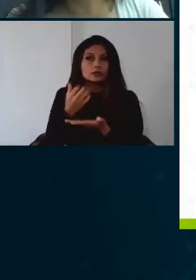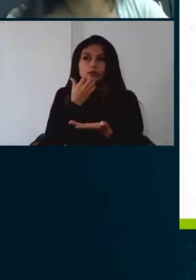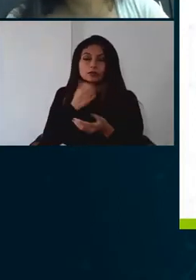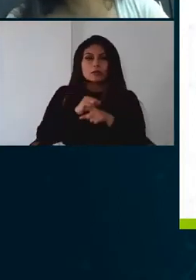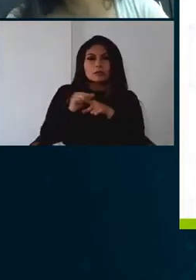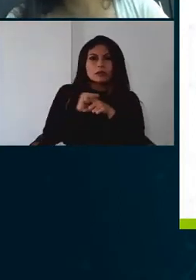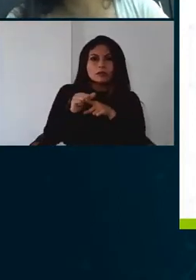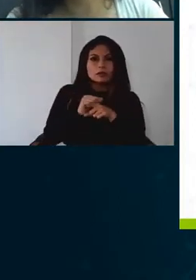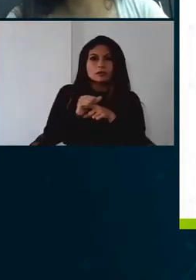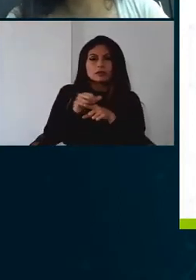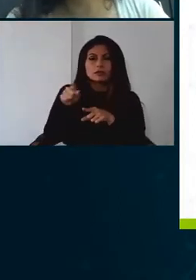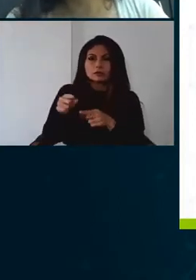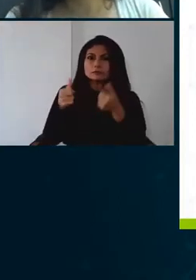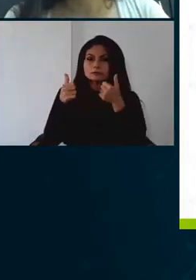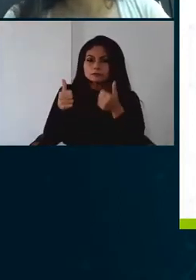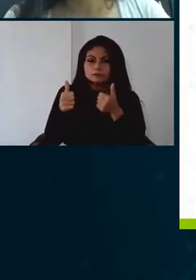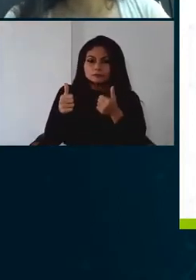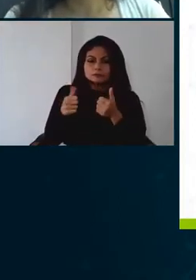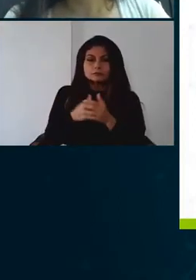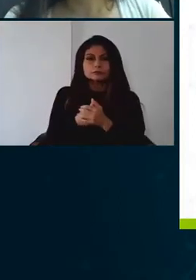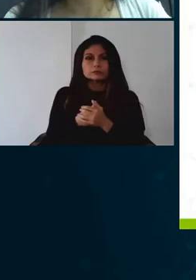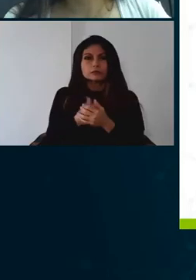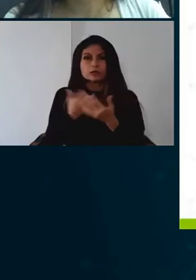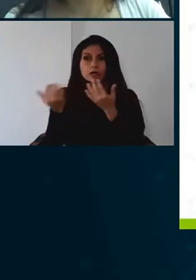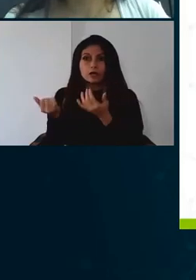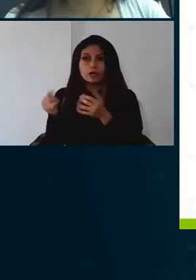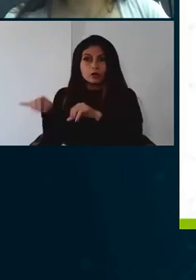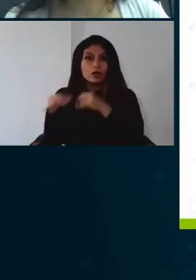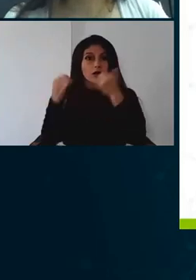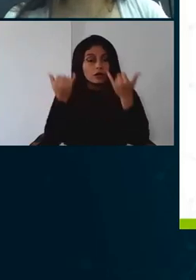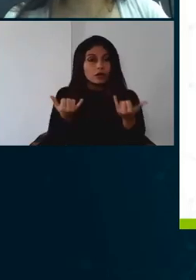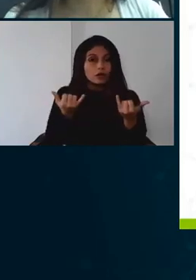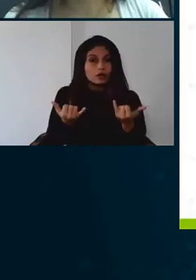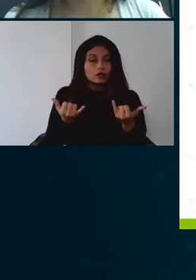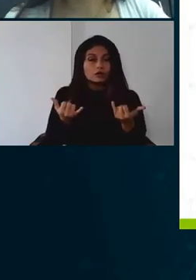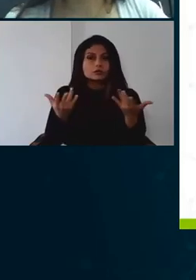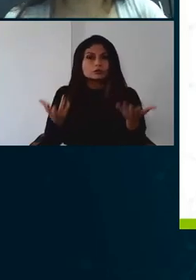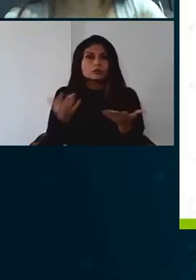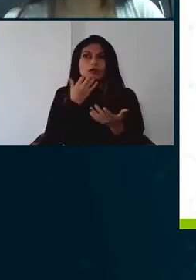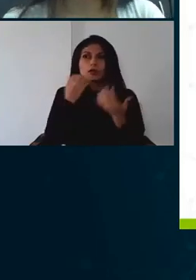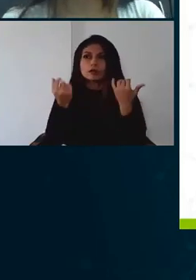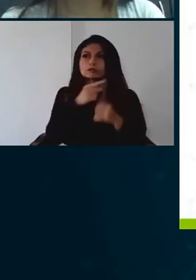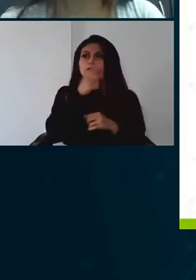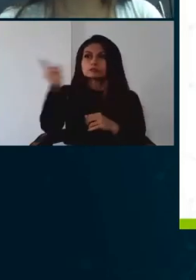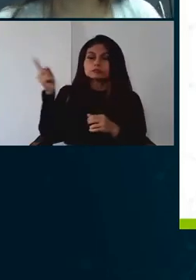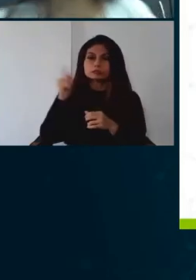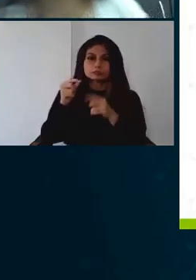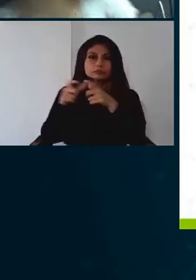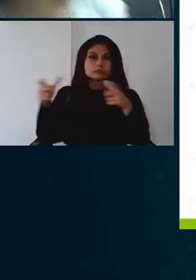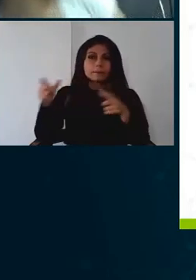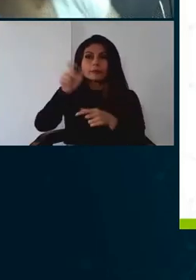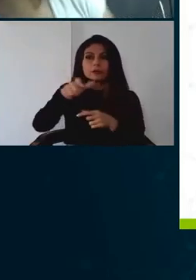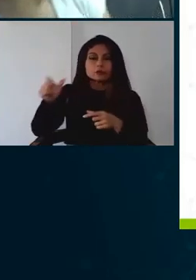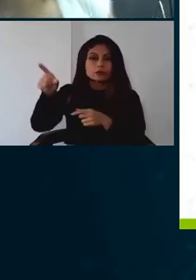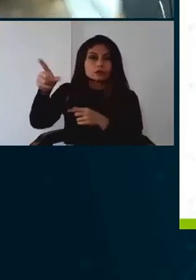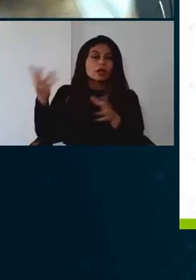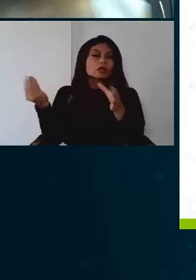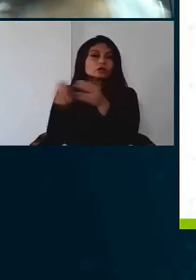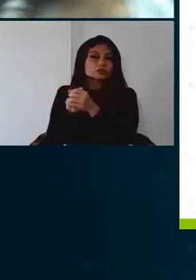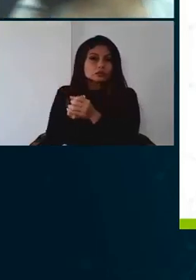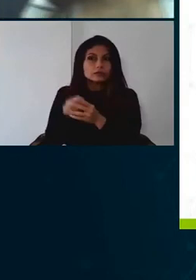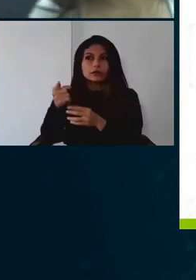muy buenas desde hoy en día, pues vamos a tener que la población va a ser más inclusiva, va a ser más